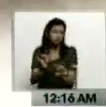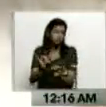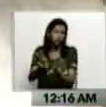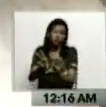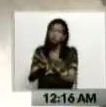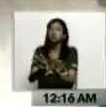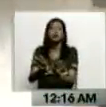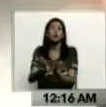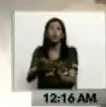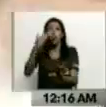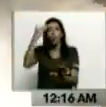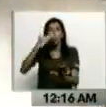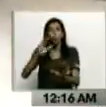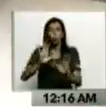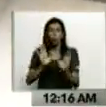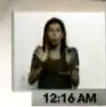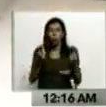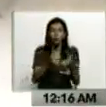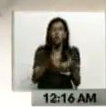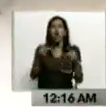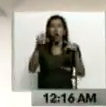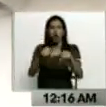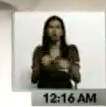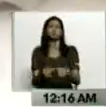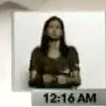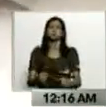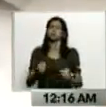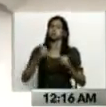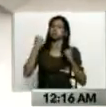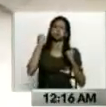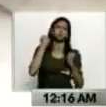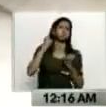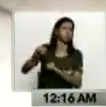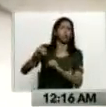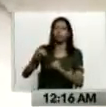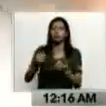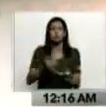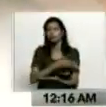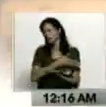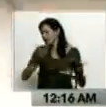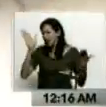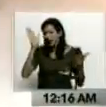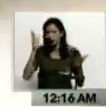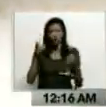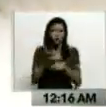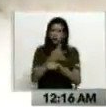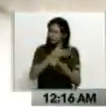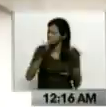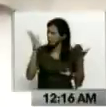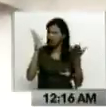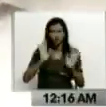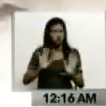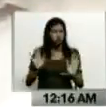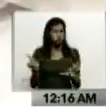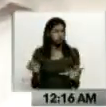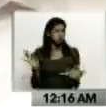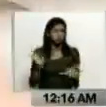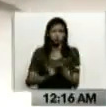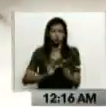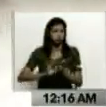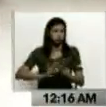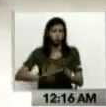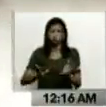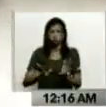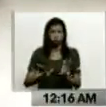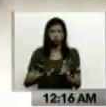el cuartel no sé cuál se pronuncia hoy porque tiene que irse para este gobierno